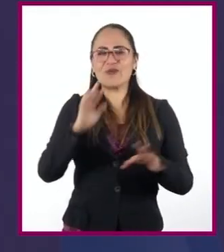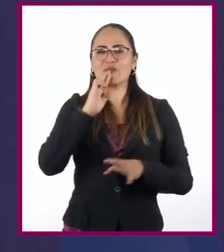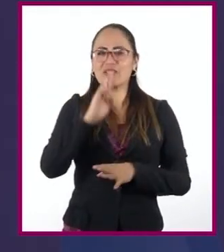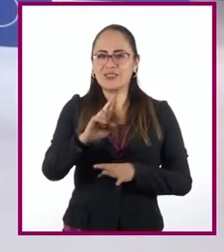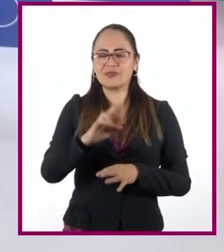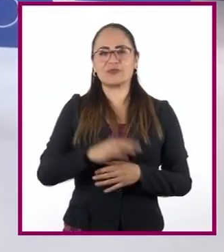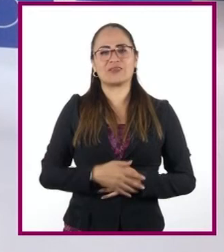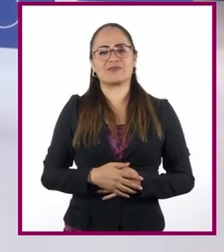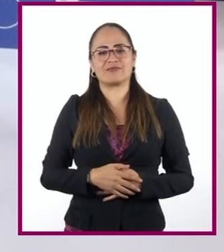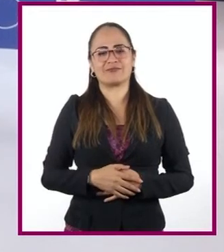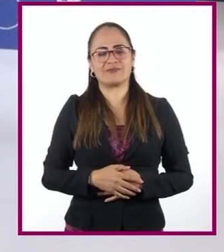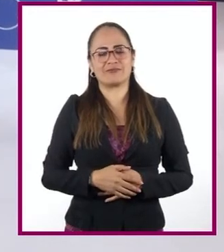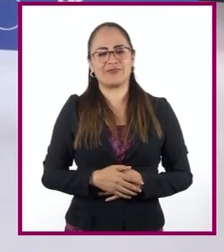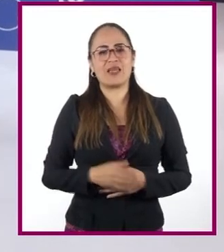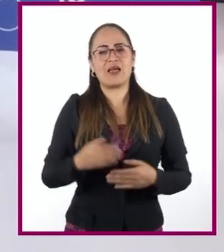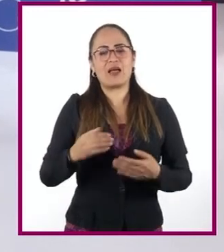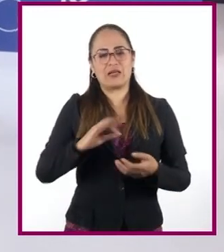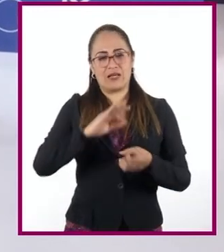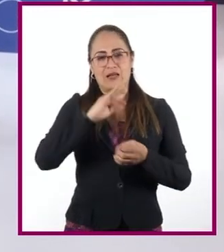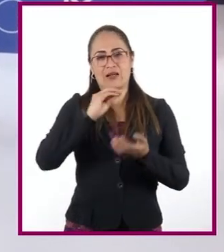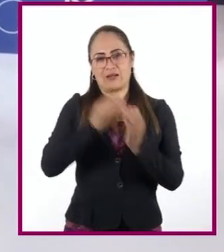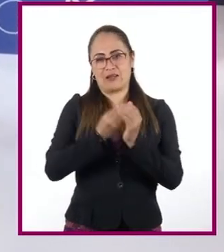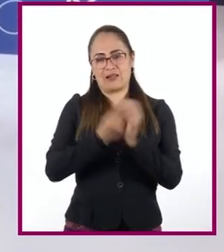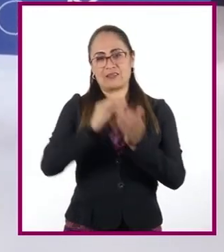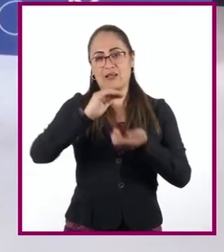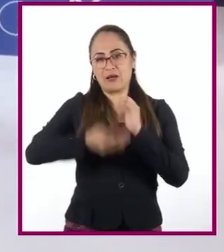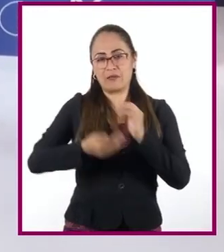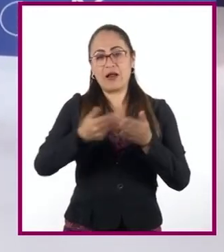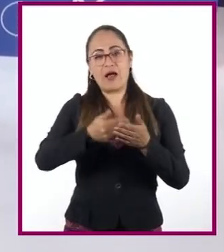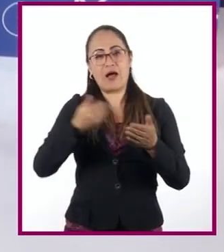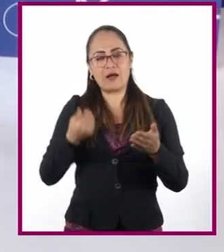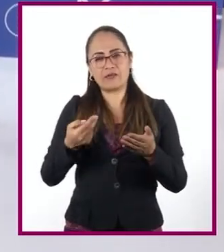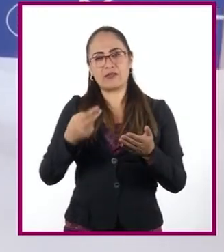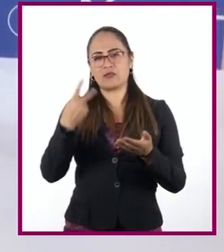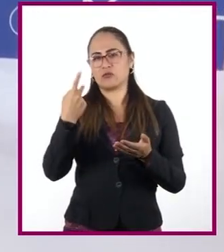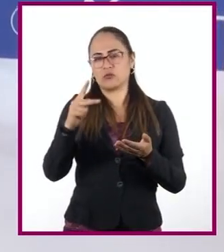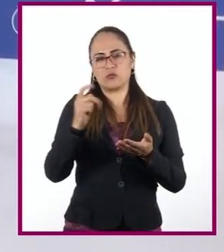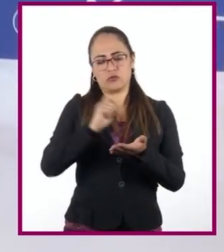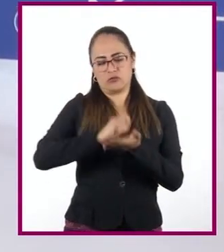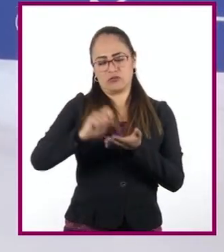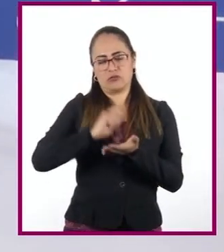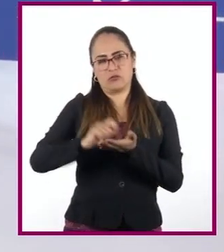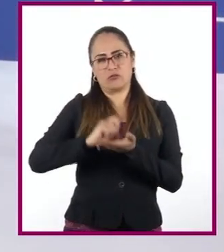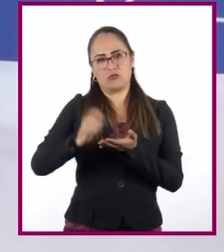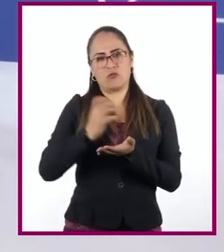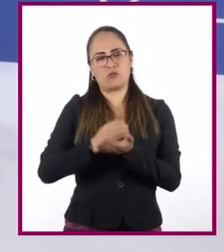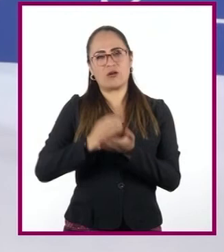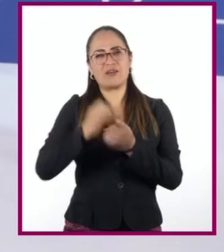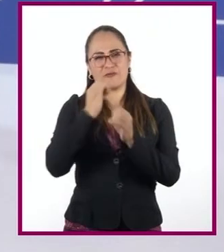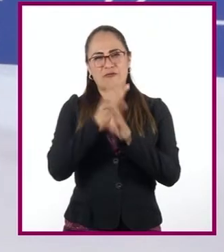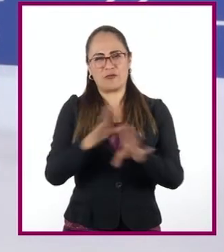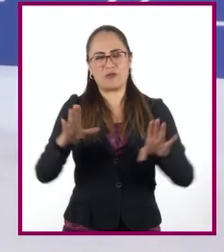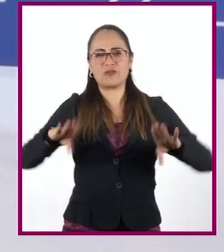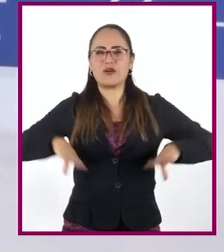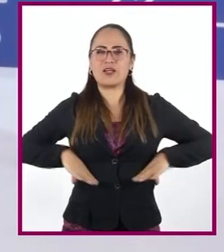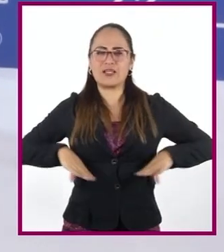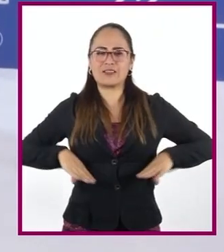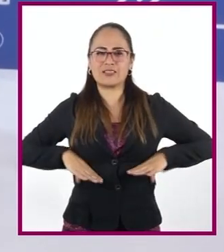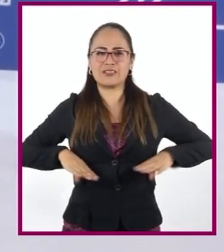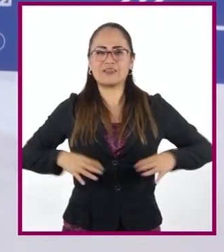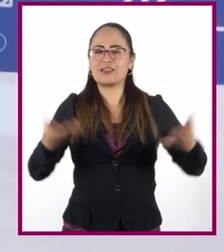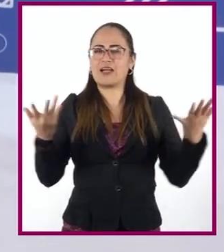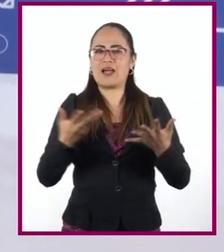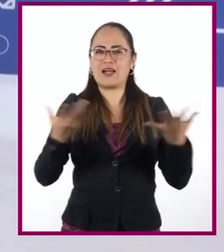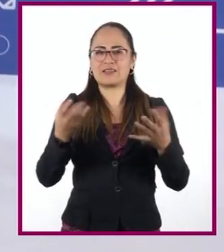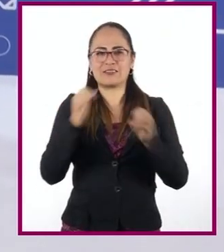resultados. Antes de concluir la sesión, complementen sus notas con esta información sobre las características y función